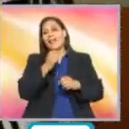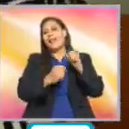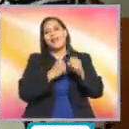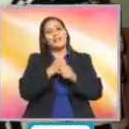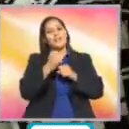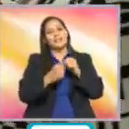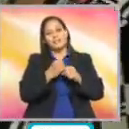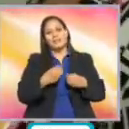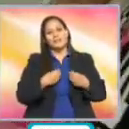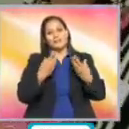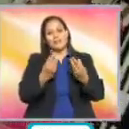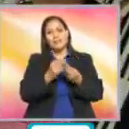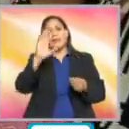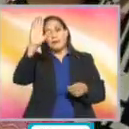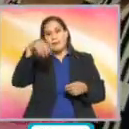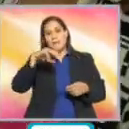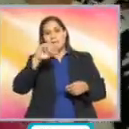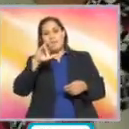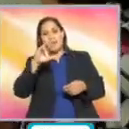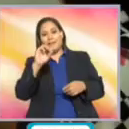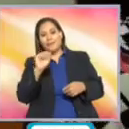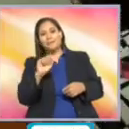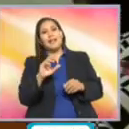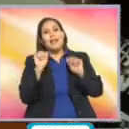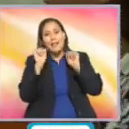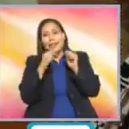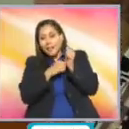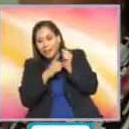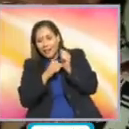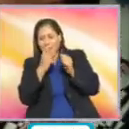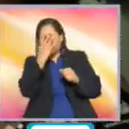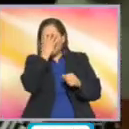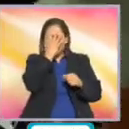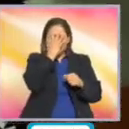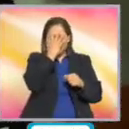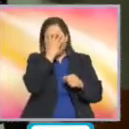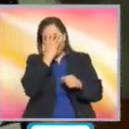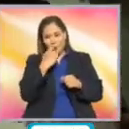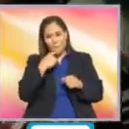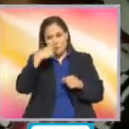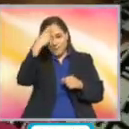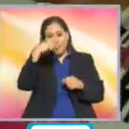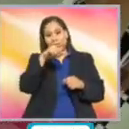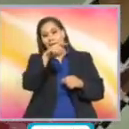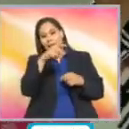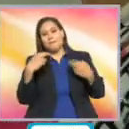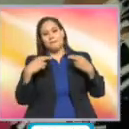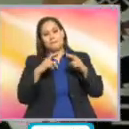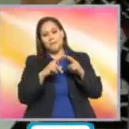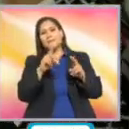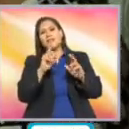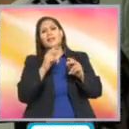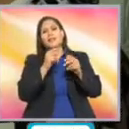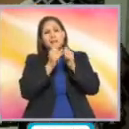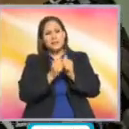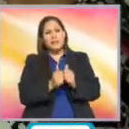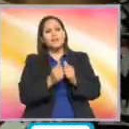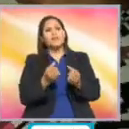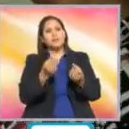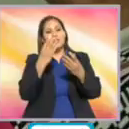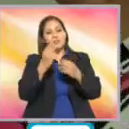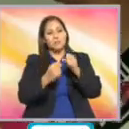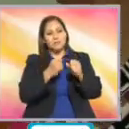años. Marcos, ven. Ya se escondió, les da pena. Y acá el maestro. Ah, él también ya tiene conmigo. ¿Cuántos años